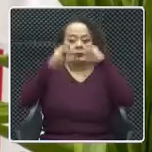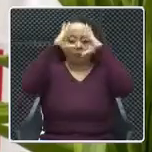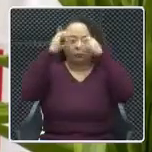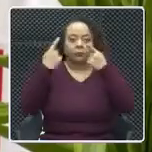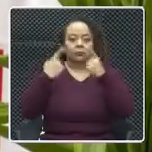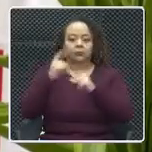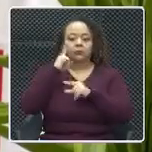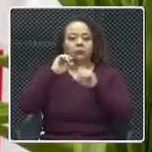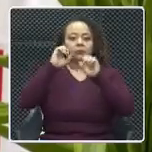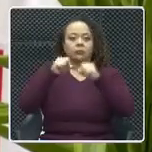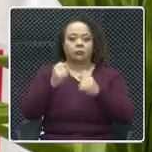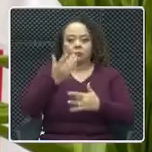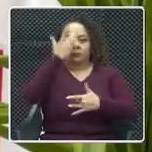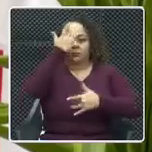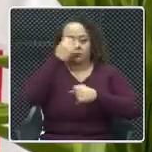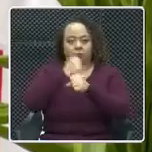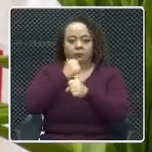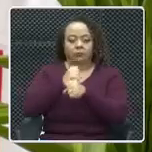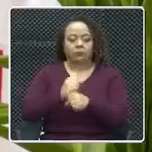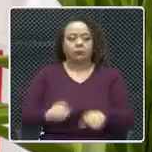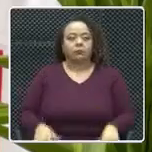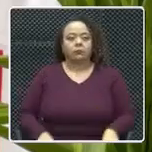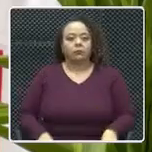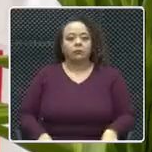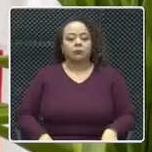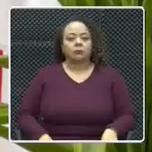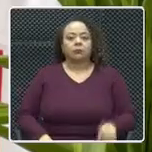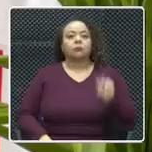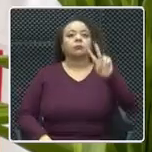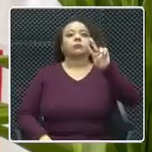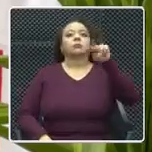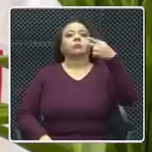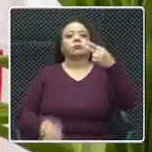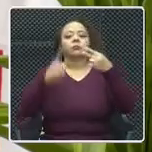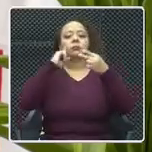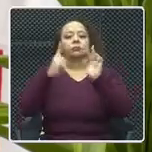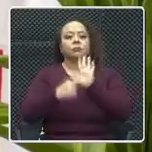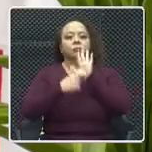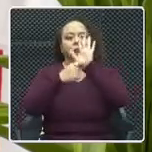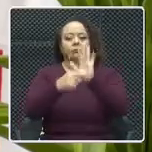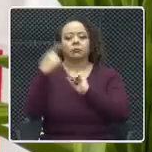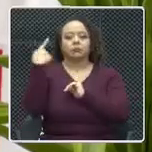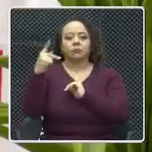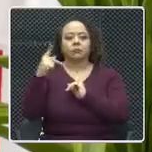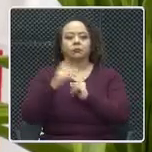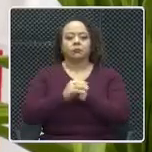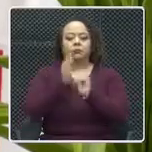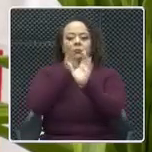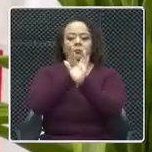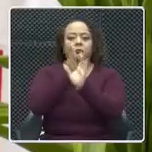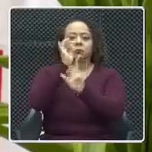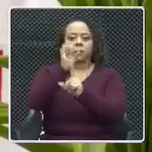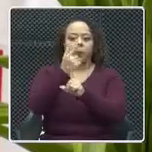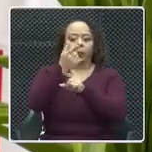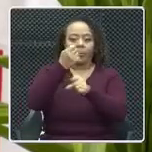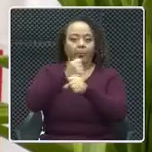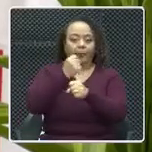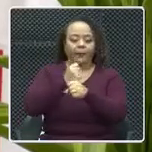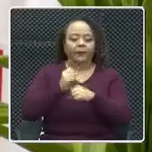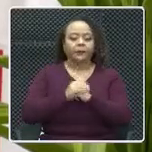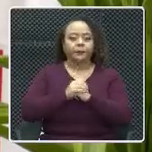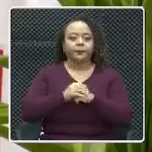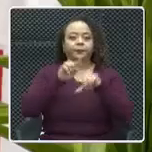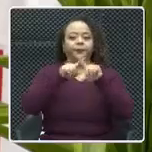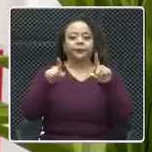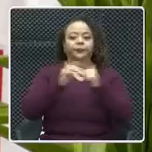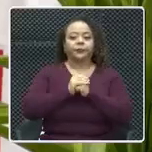caso por posible enfermedad laboral secundaria a exposición de riesgos psicosociales laborales, pero